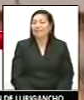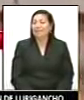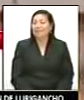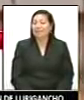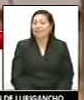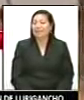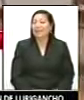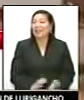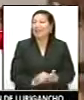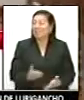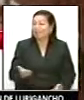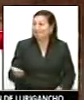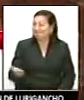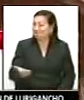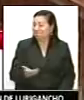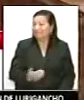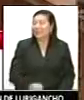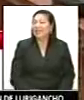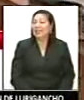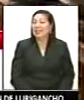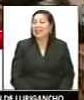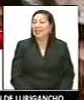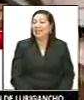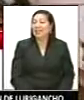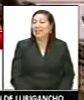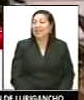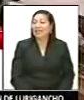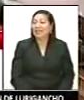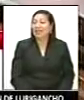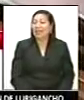Mi saludo a mis colegas congresistas. Primero, para